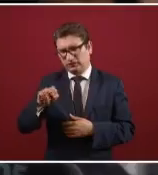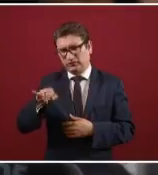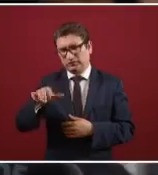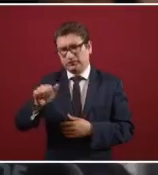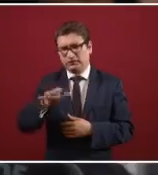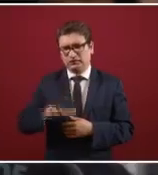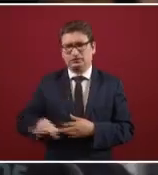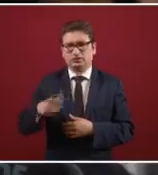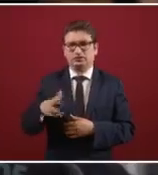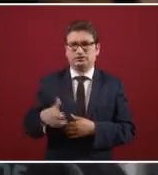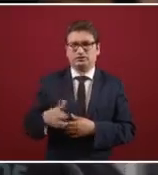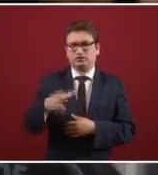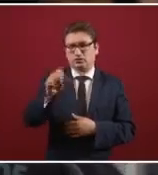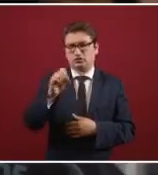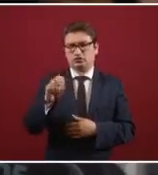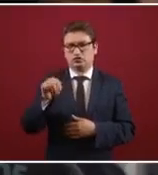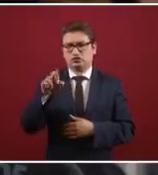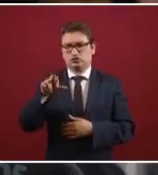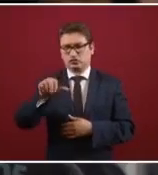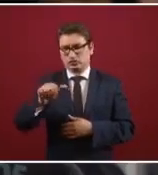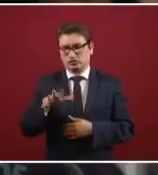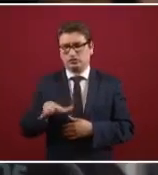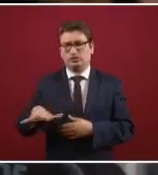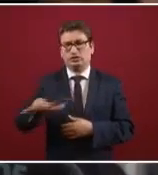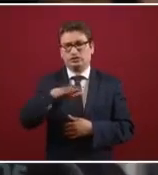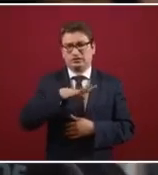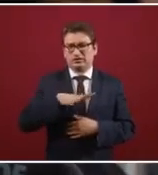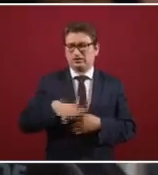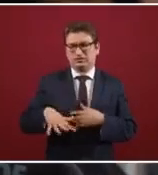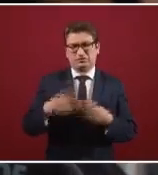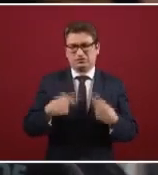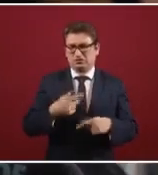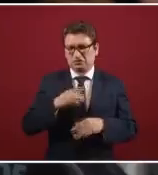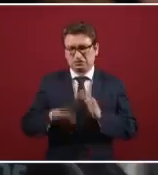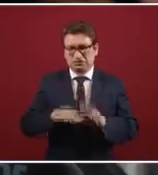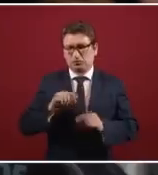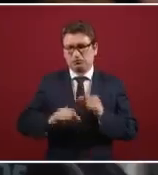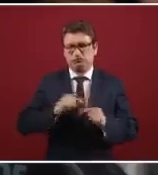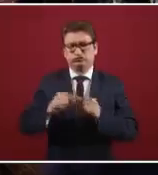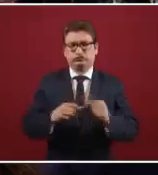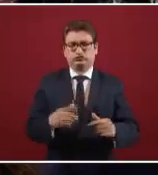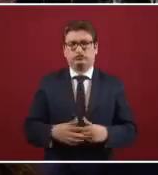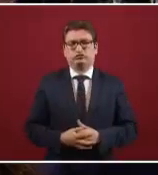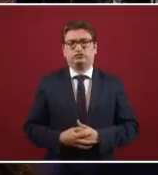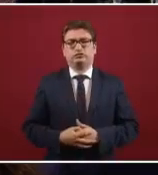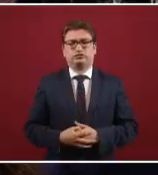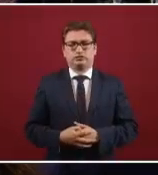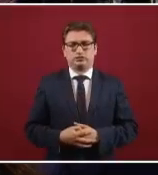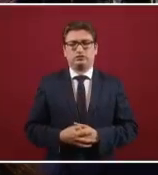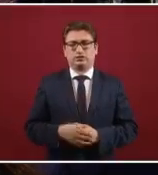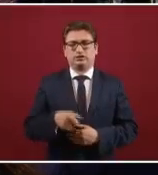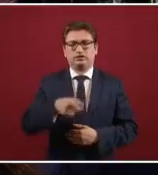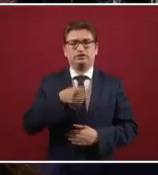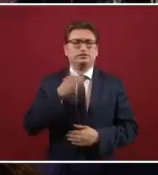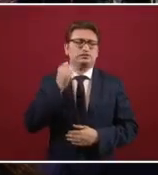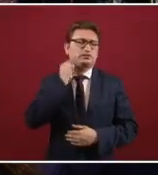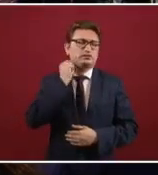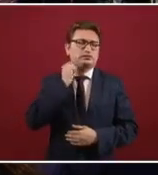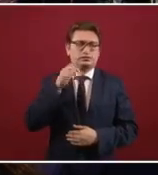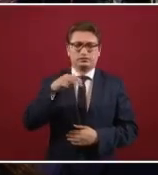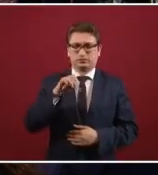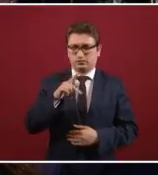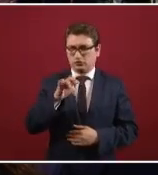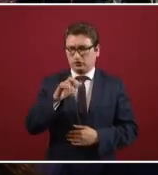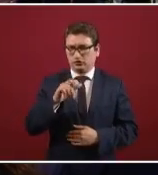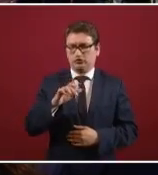la región del dios del río sonora donde el exterminio está siendo gradual el senador napoleón